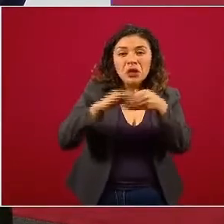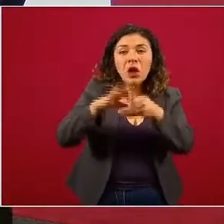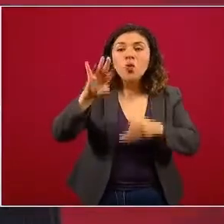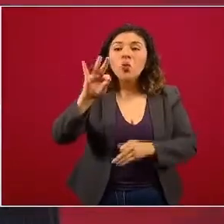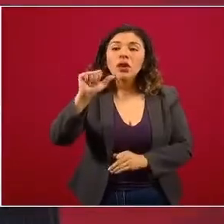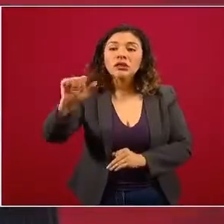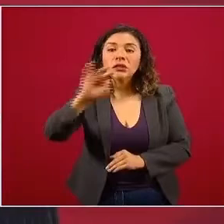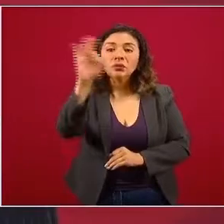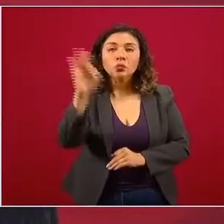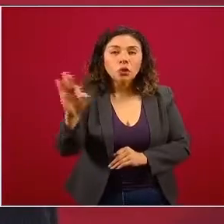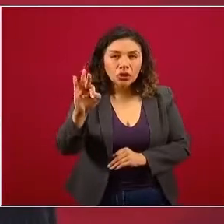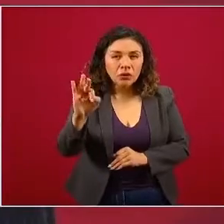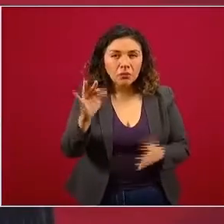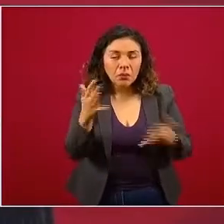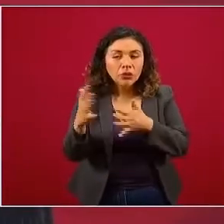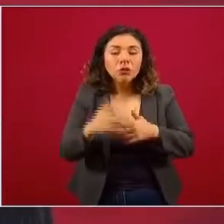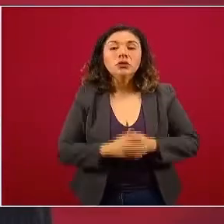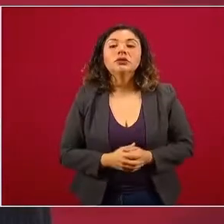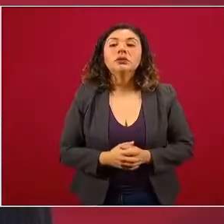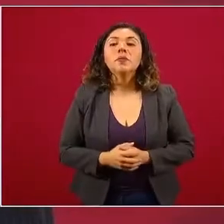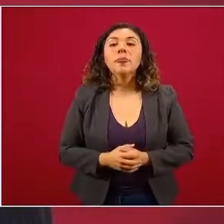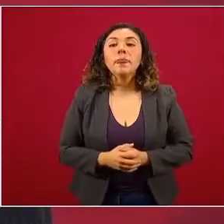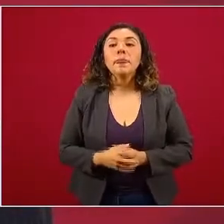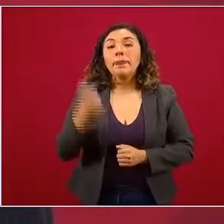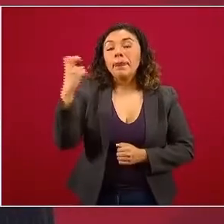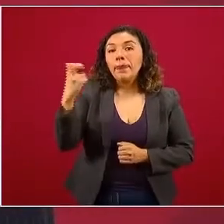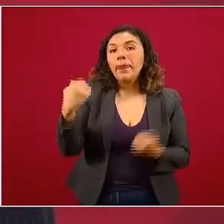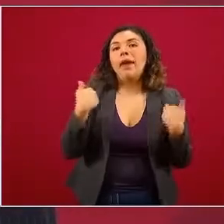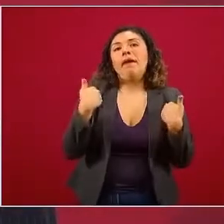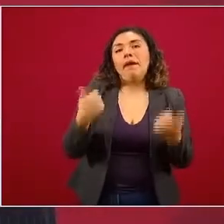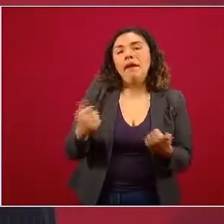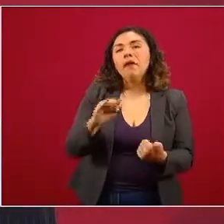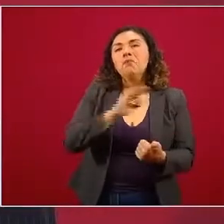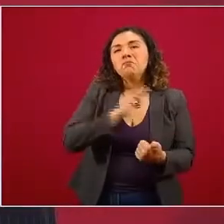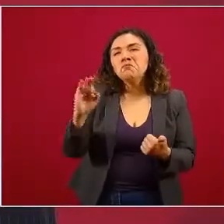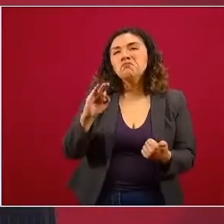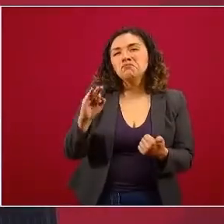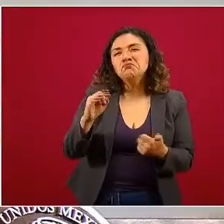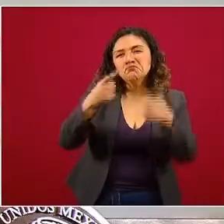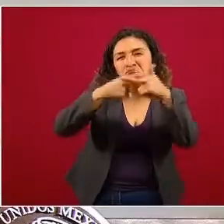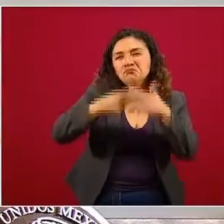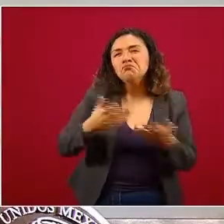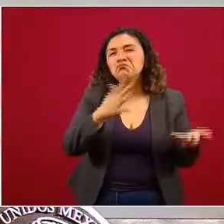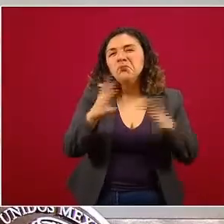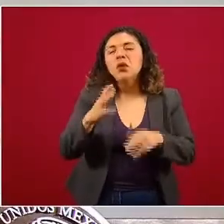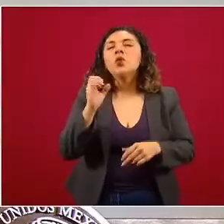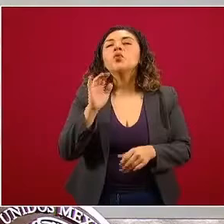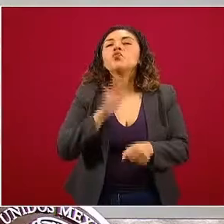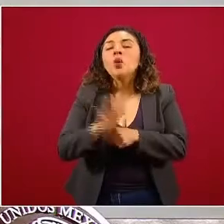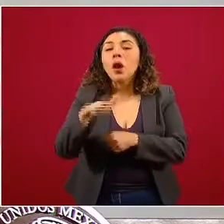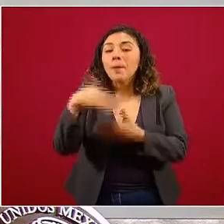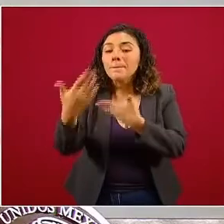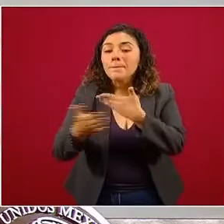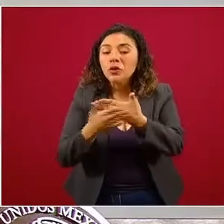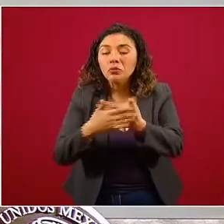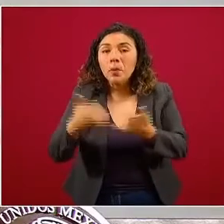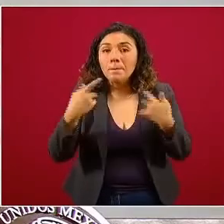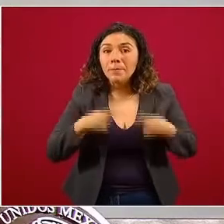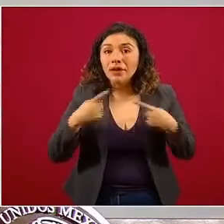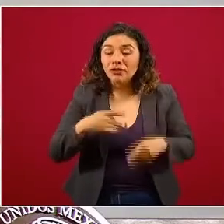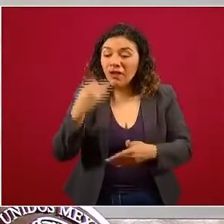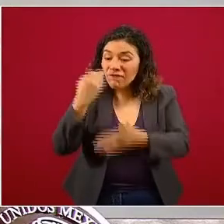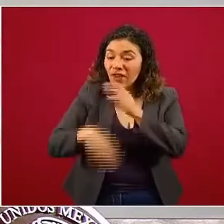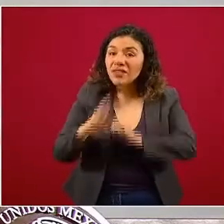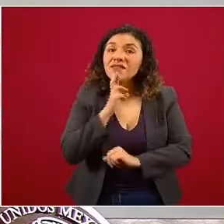46% promedio. Y esto nos permite anticipar de aquellas personas que estamos esperando